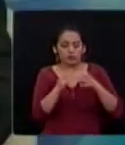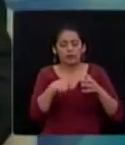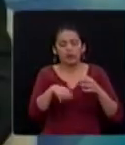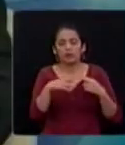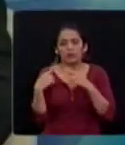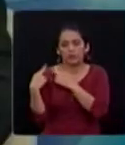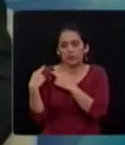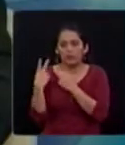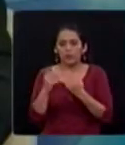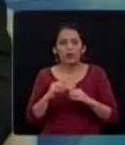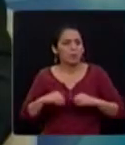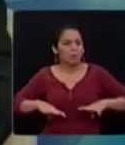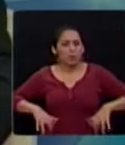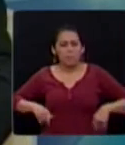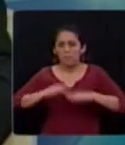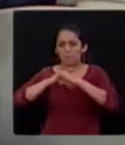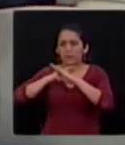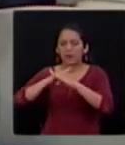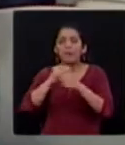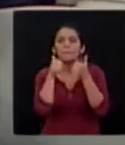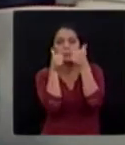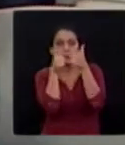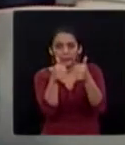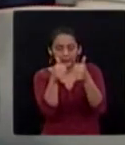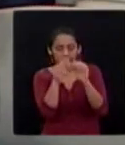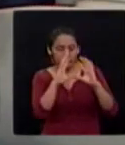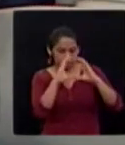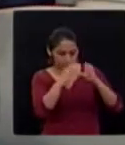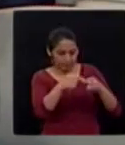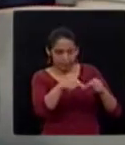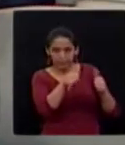finalmente ser judicializadas. Pero este tipo de comisiones